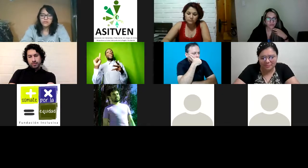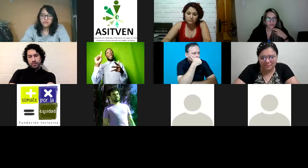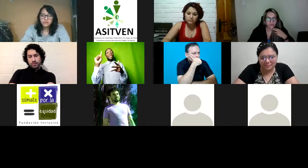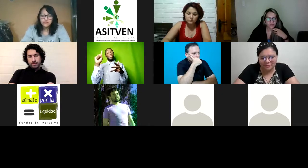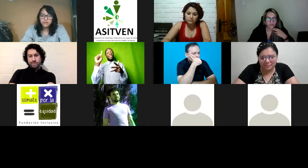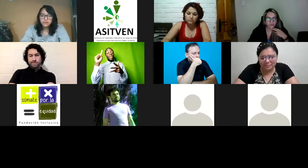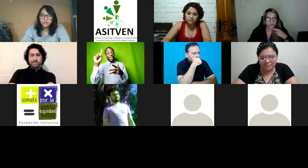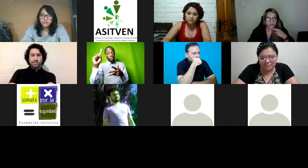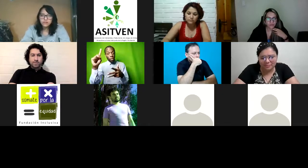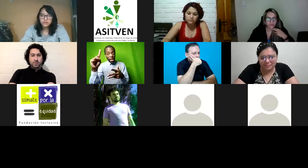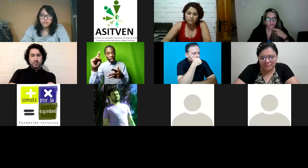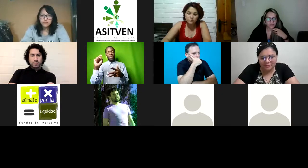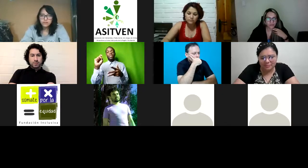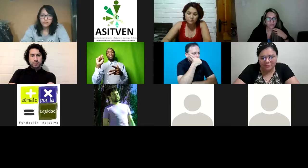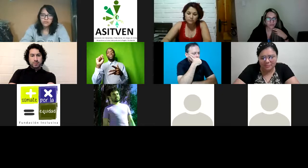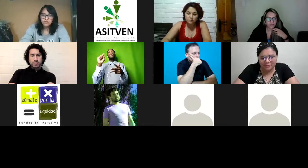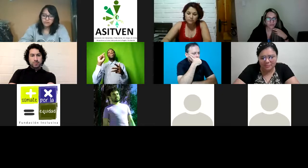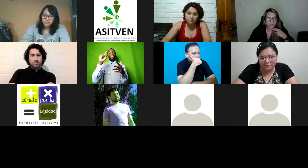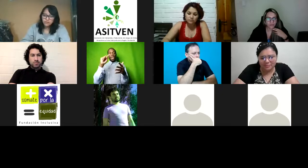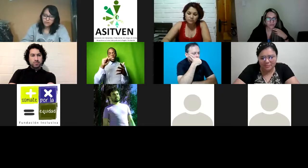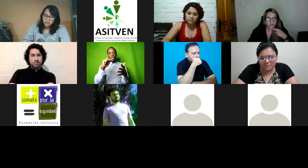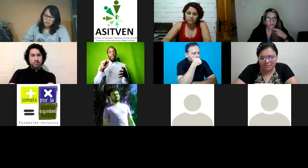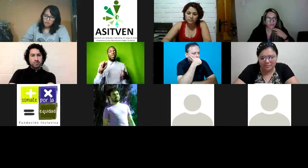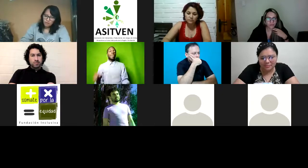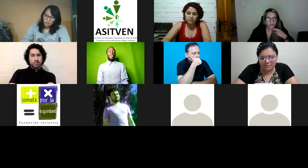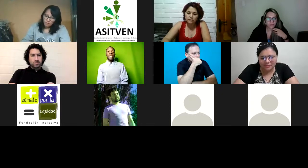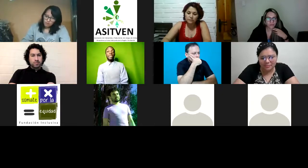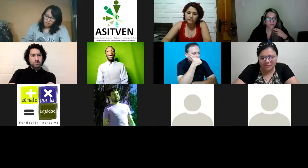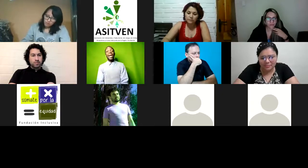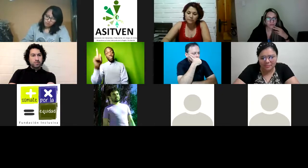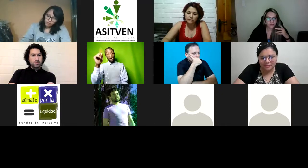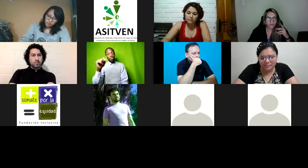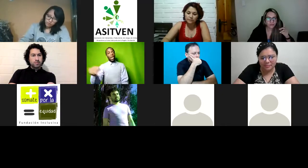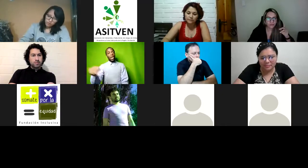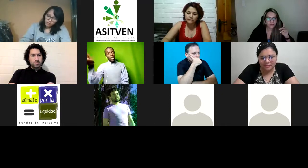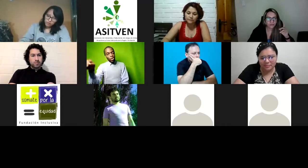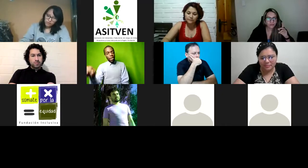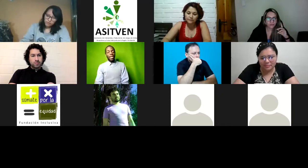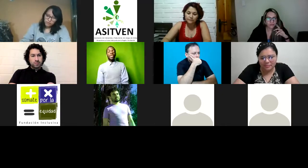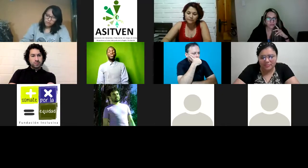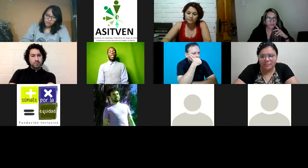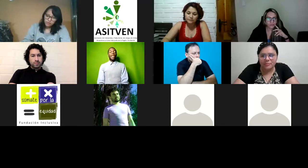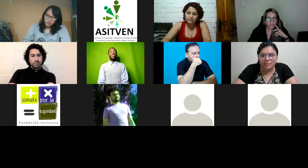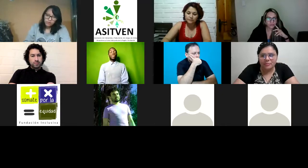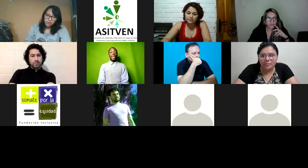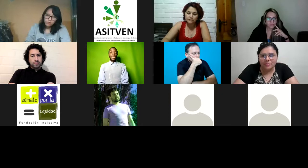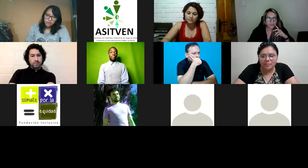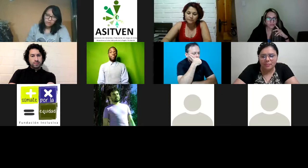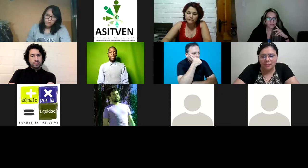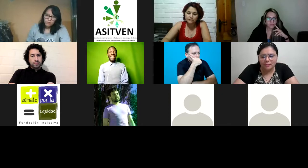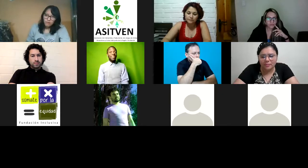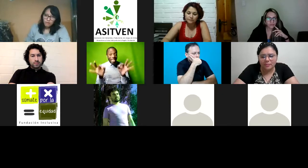una variante europea y una variante norteamericana. No me faltó otra. Una variante